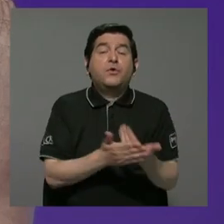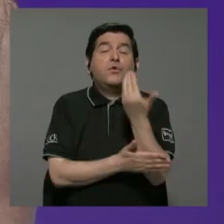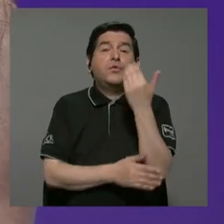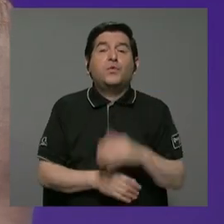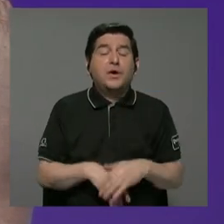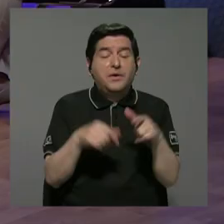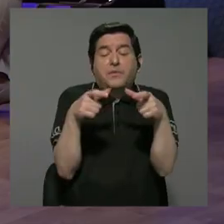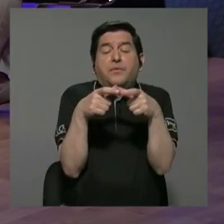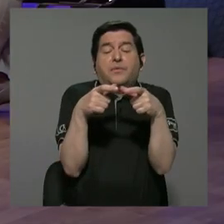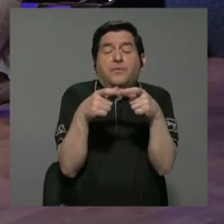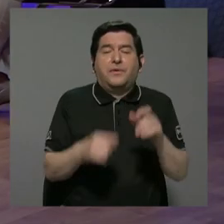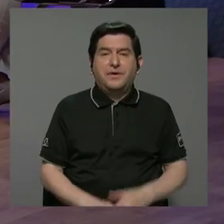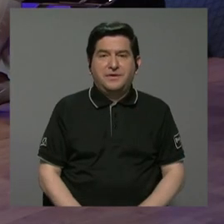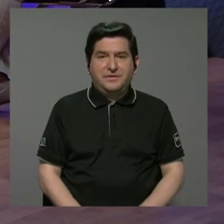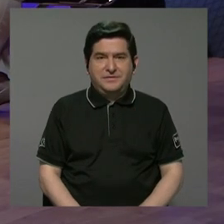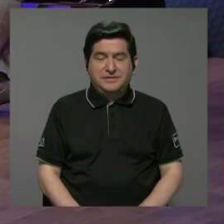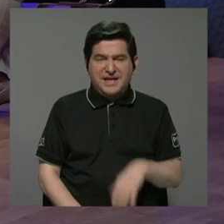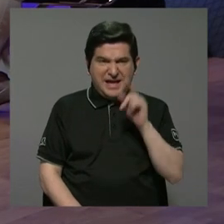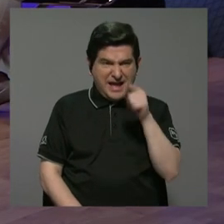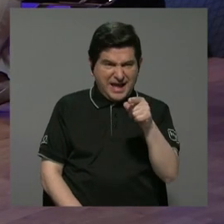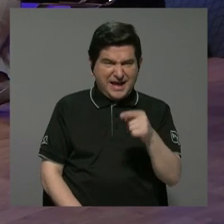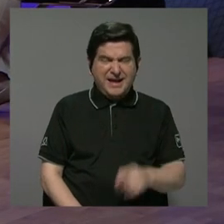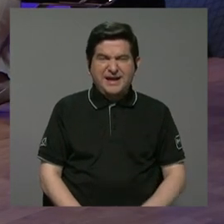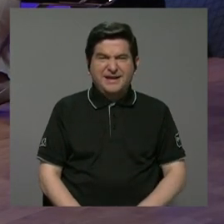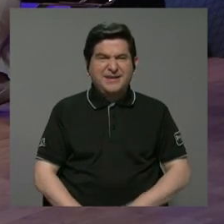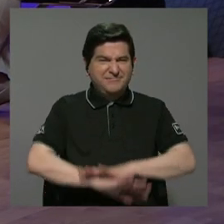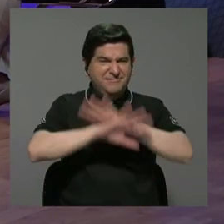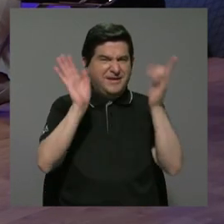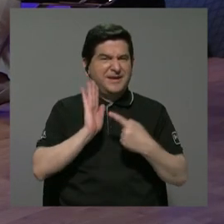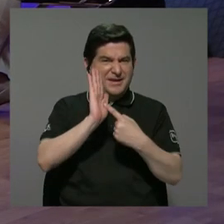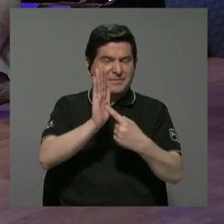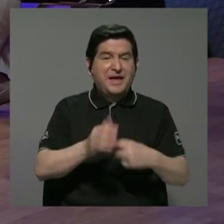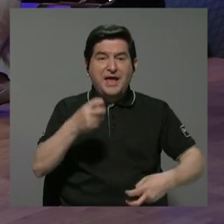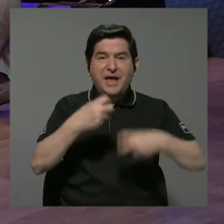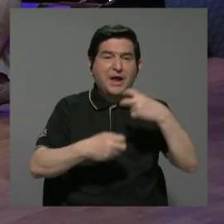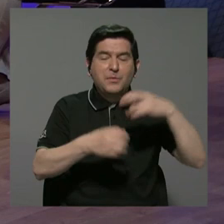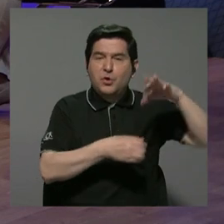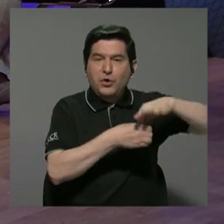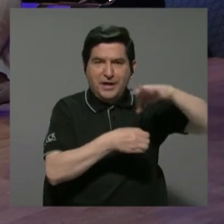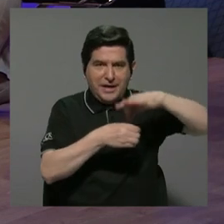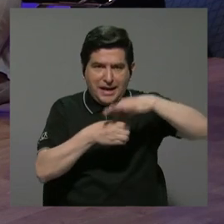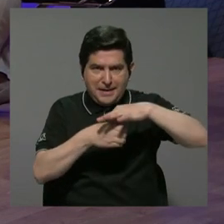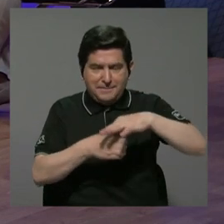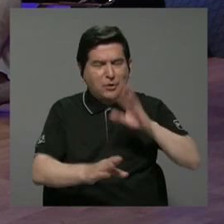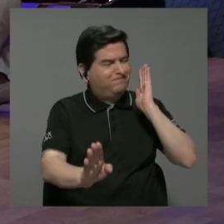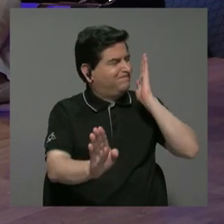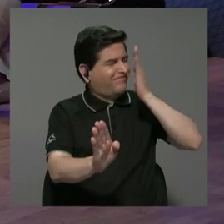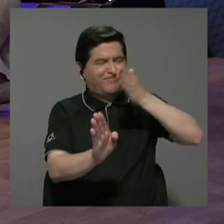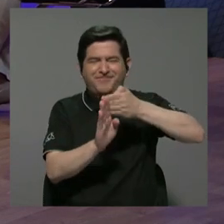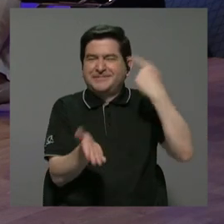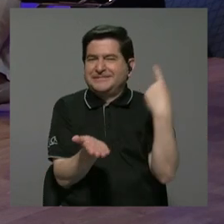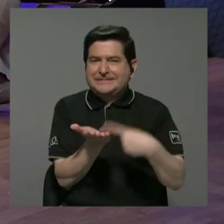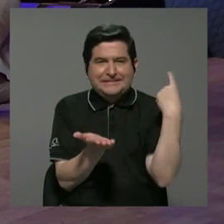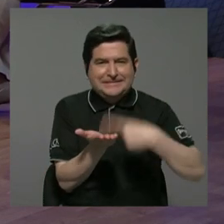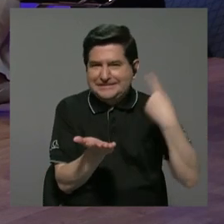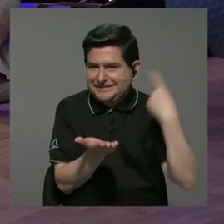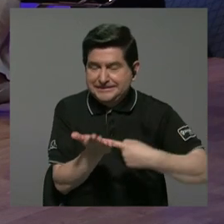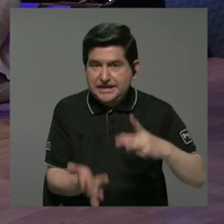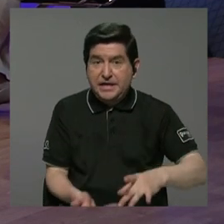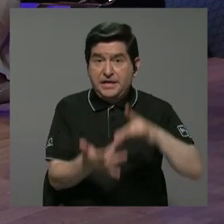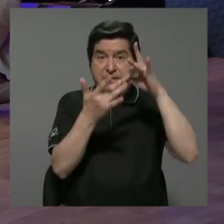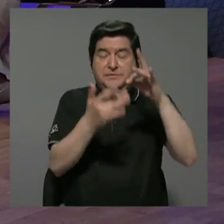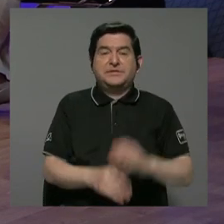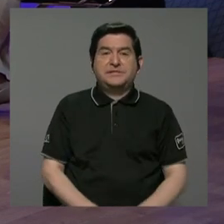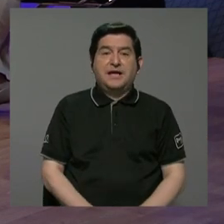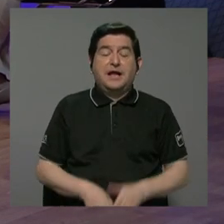a las nuevas élites, a las nuevas coronas. Y creo que ahí se ve muy claramente en el conflicto agropecuario, muy abiertamente la discusión, ¿verdad? Sobre todo en la ruta